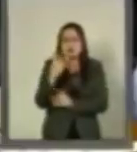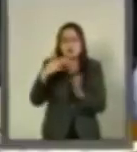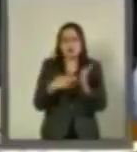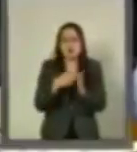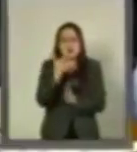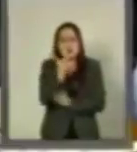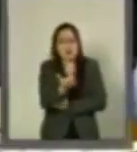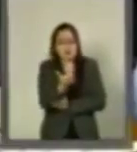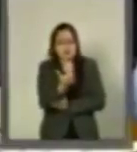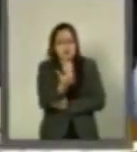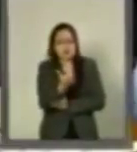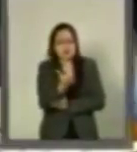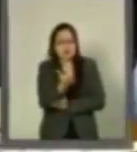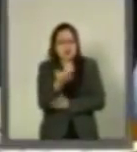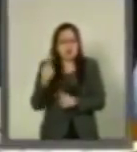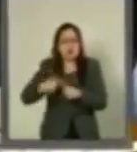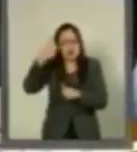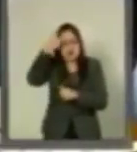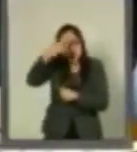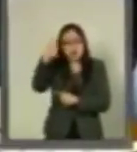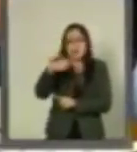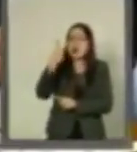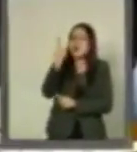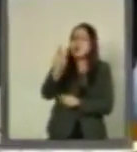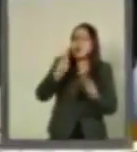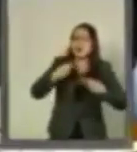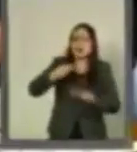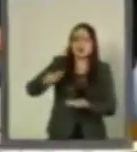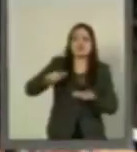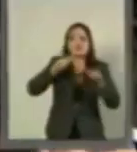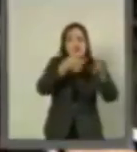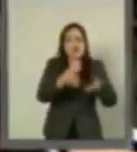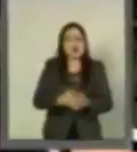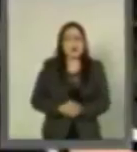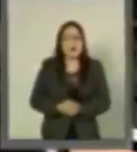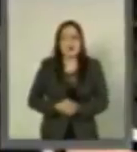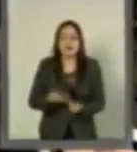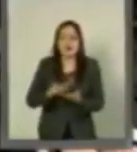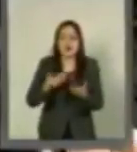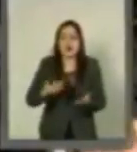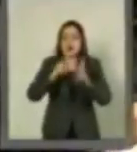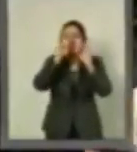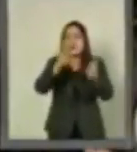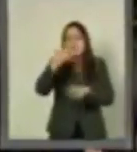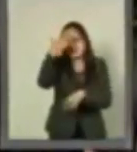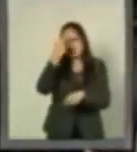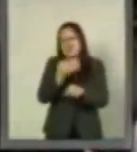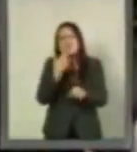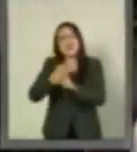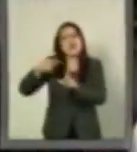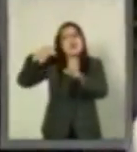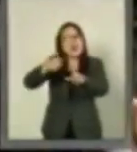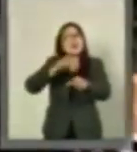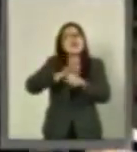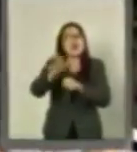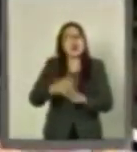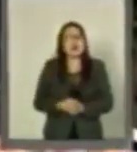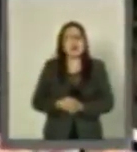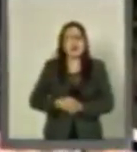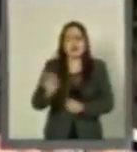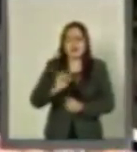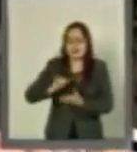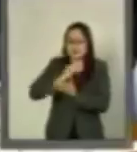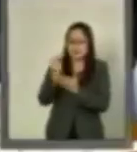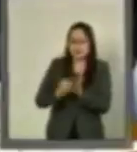11.524.000 pesos de propiedades para una sola persona. El tema es, señor secretario, ¿por qué entonces el